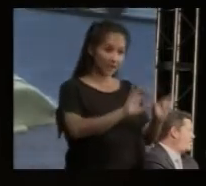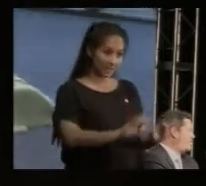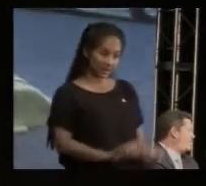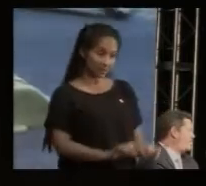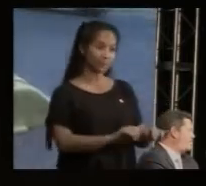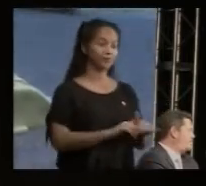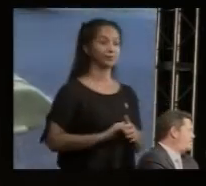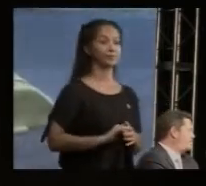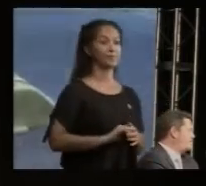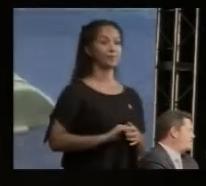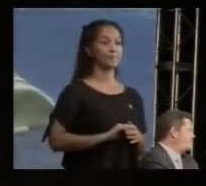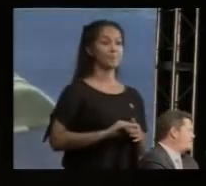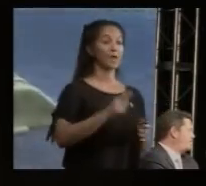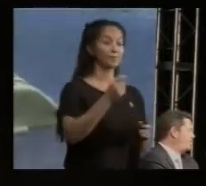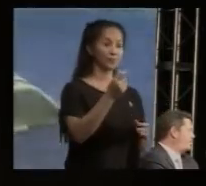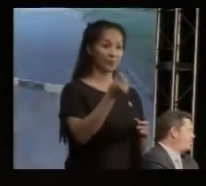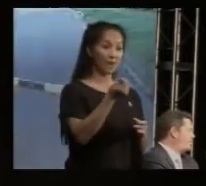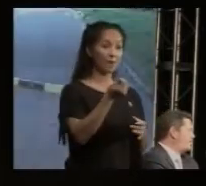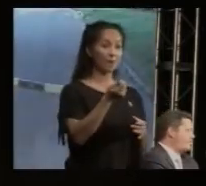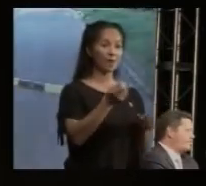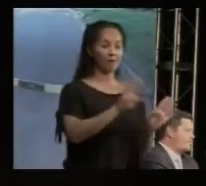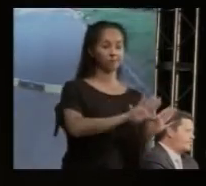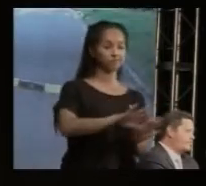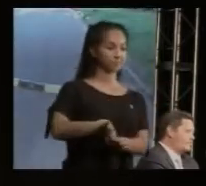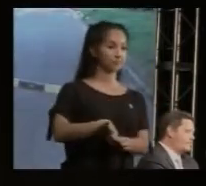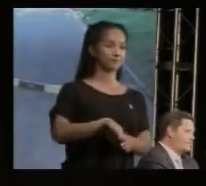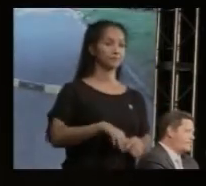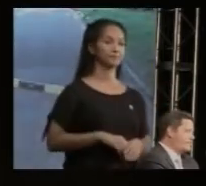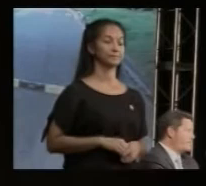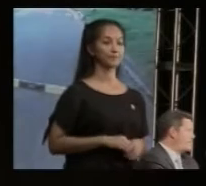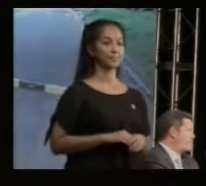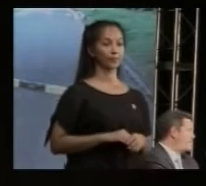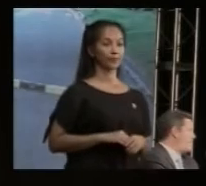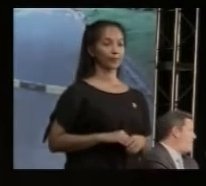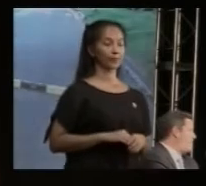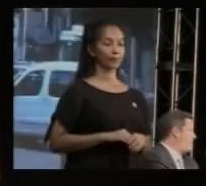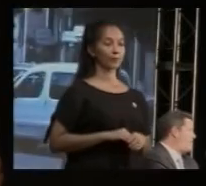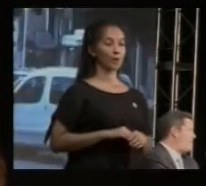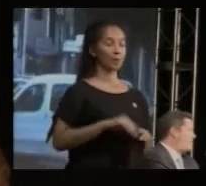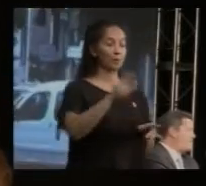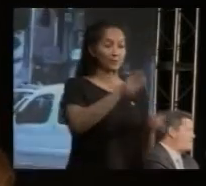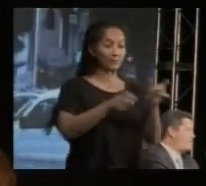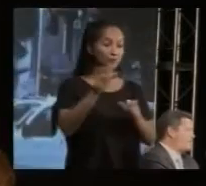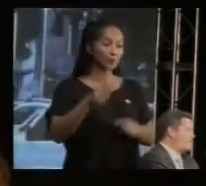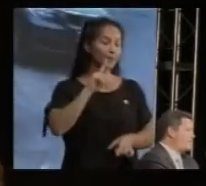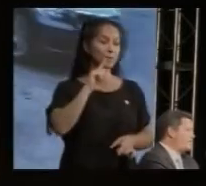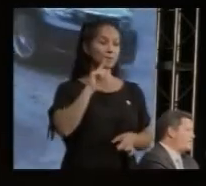manera, saldando una vieja deuda con el empleado municipal, hoy están bancarizados todos los empleados